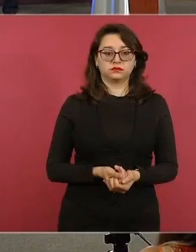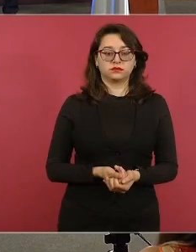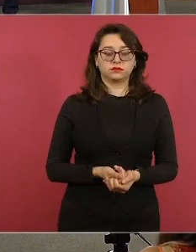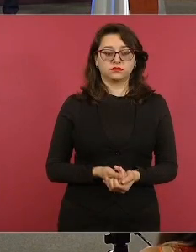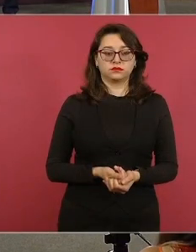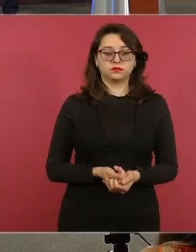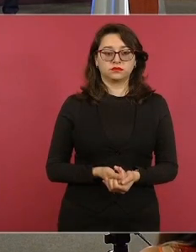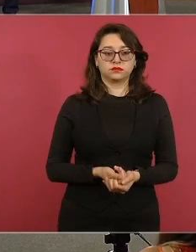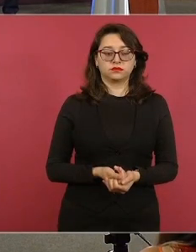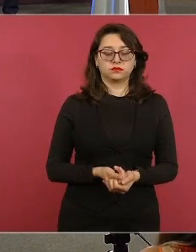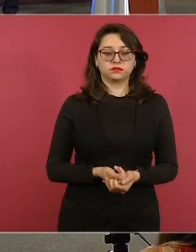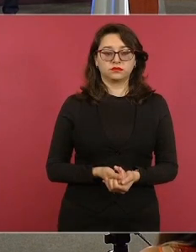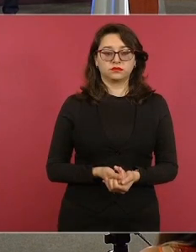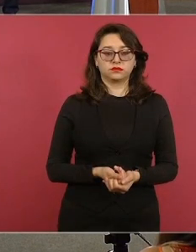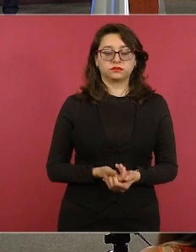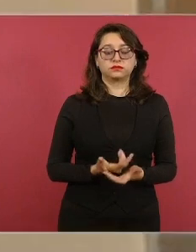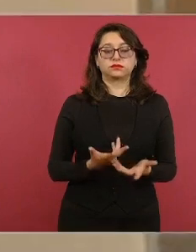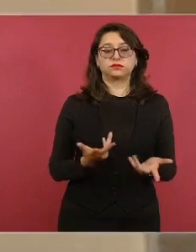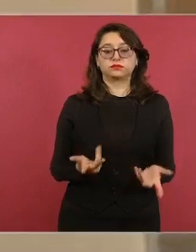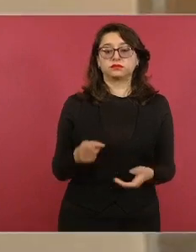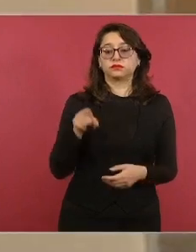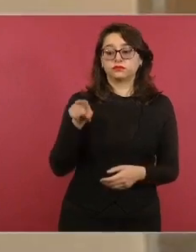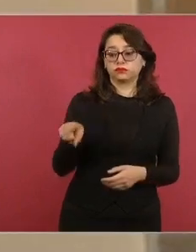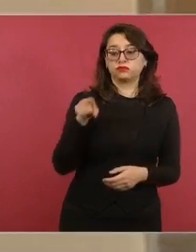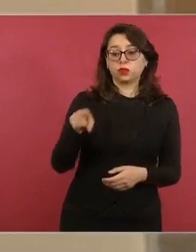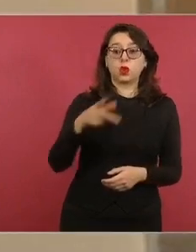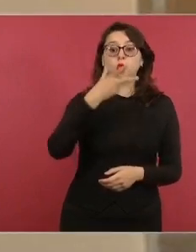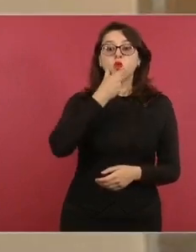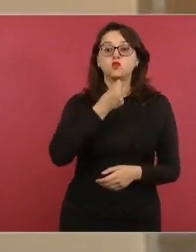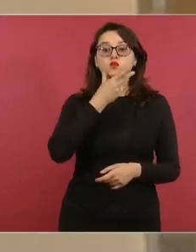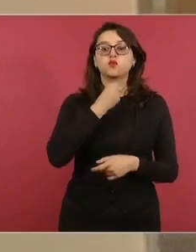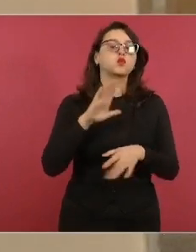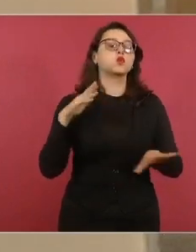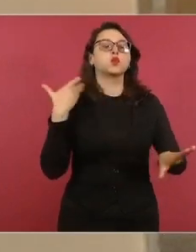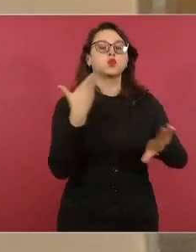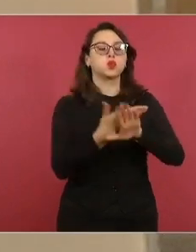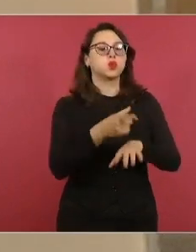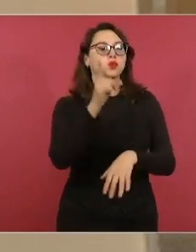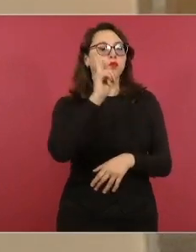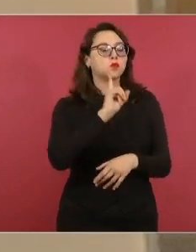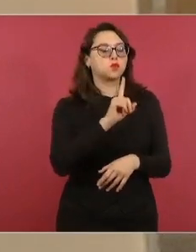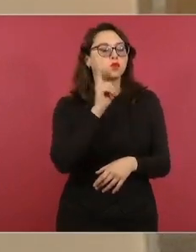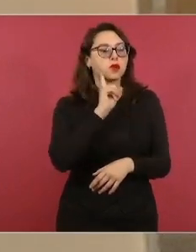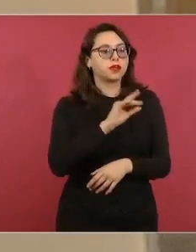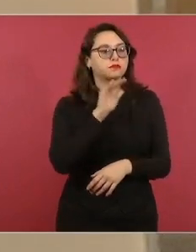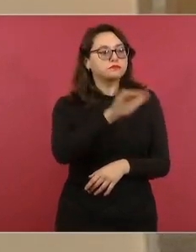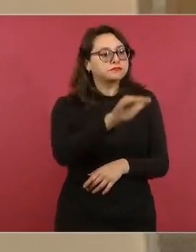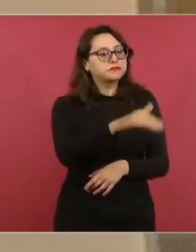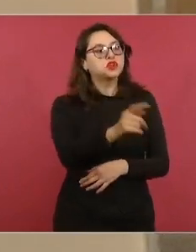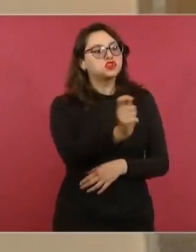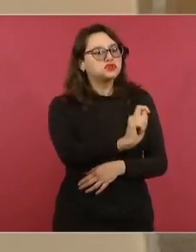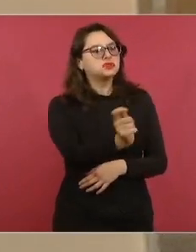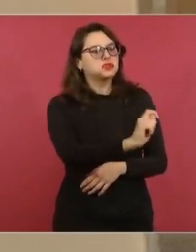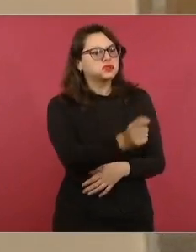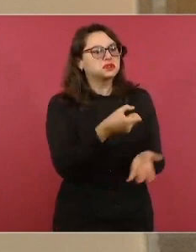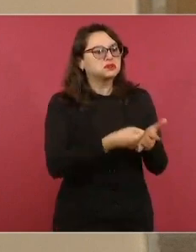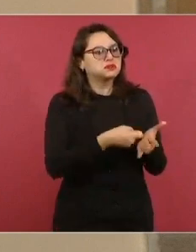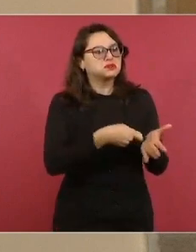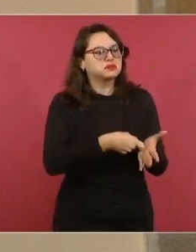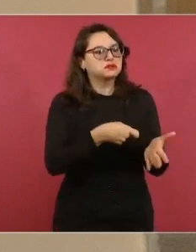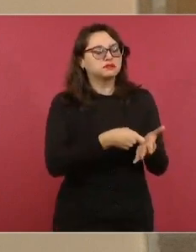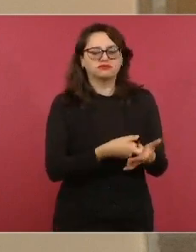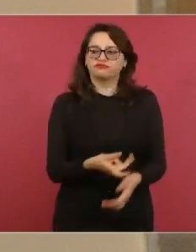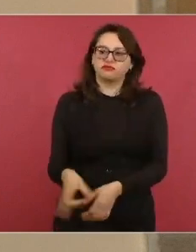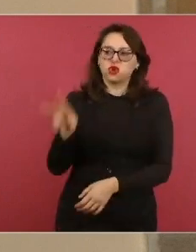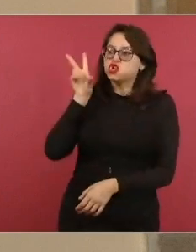posteriormente se traslada al interior del domicilio agrede con arma de fuego los pad a los padres de la joven y a un